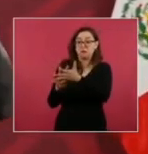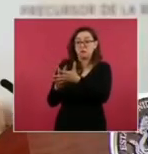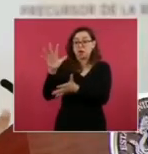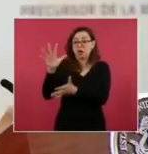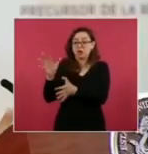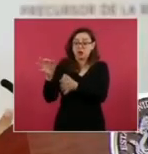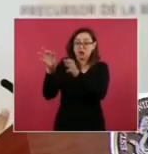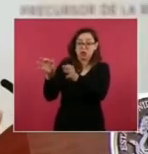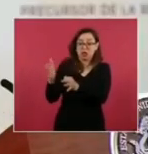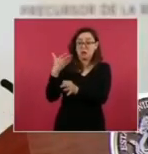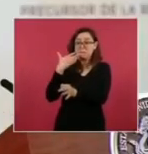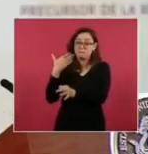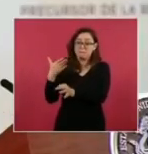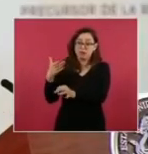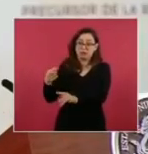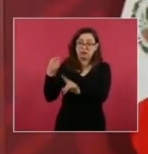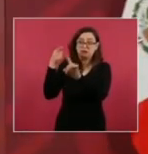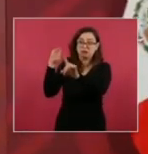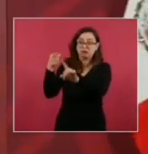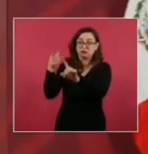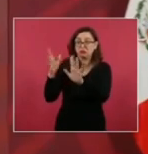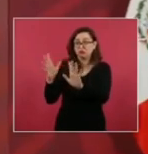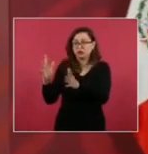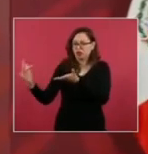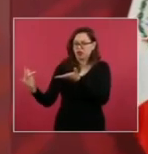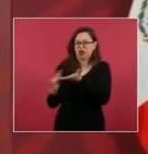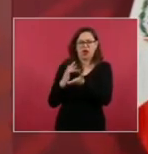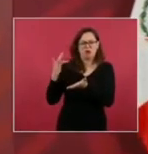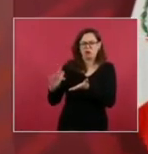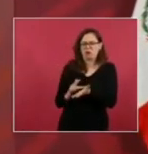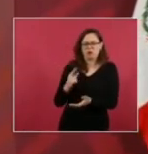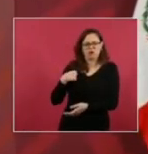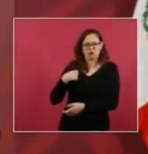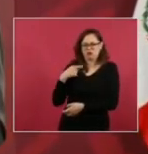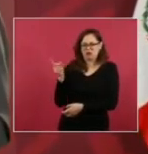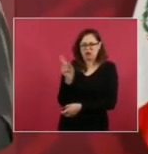no para que me apoyen